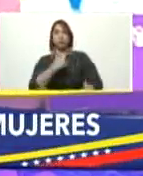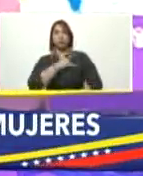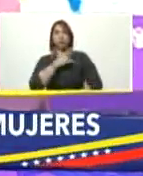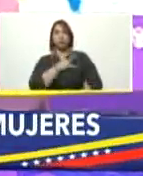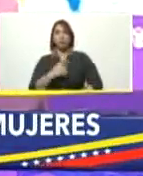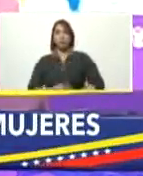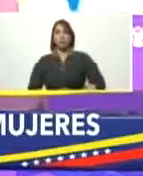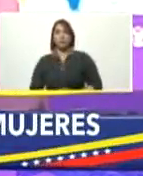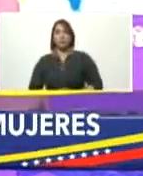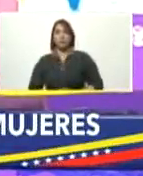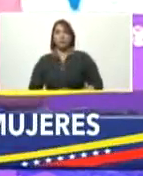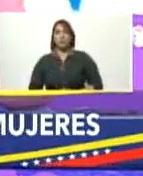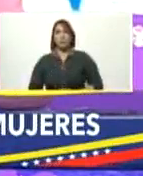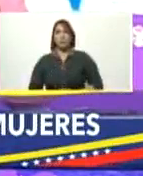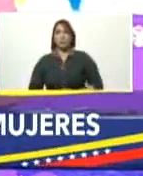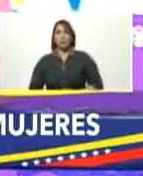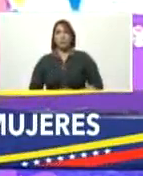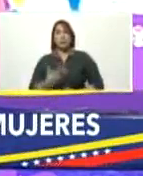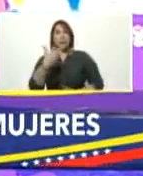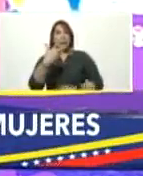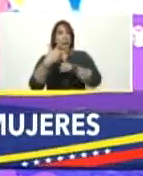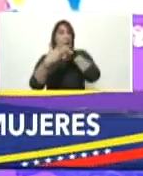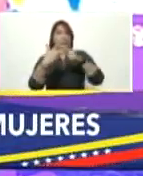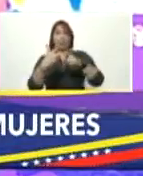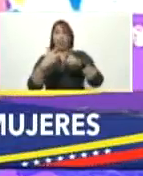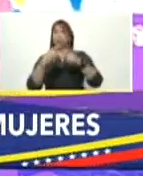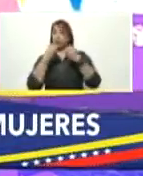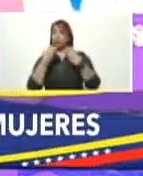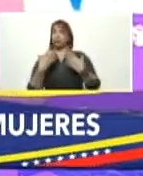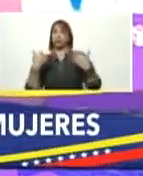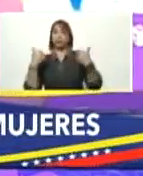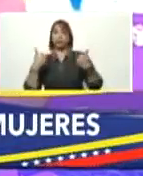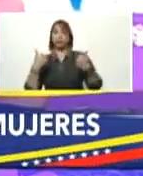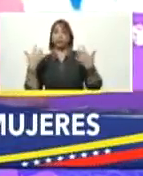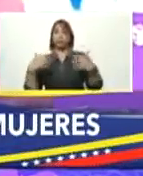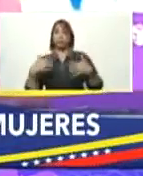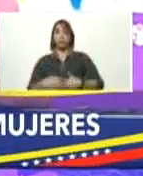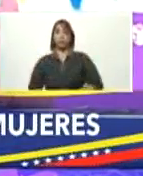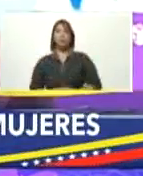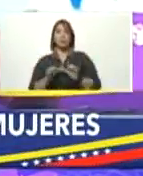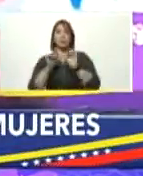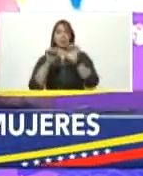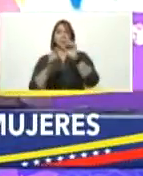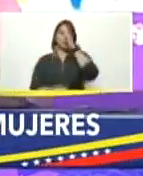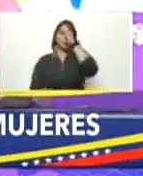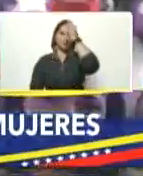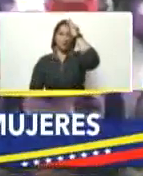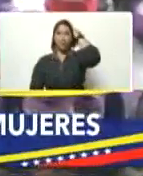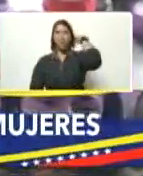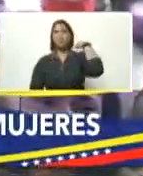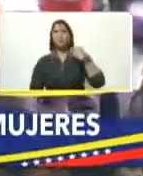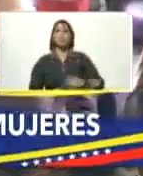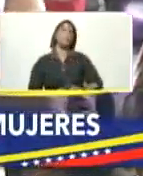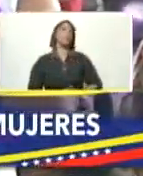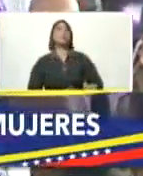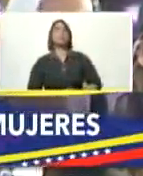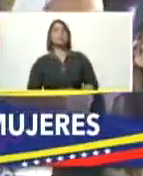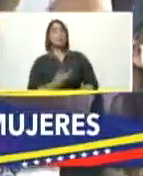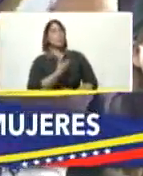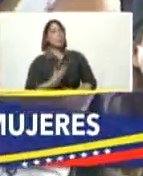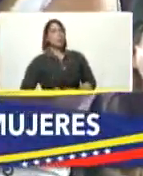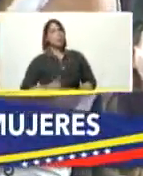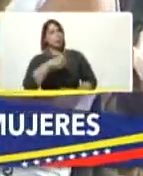Universitarios. Tres manguangüitas, pues. Sigue, continúa, Camila. Bueno. Presidente,